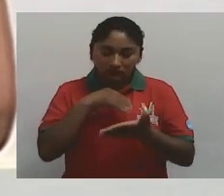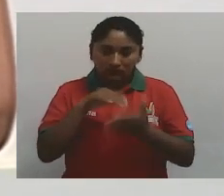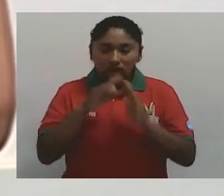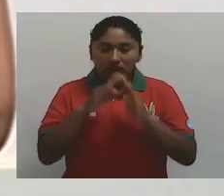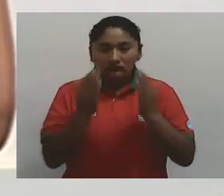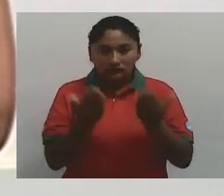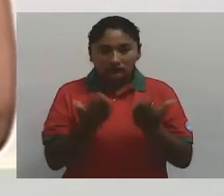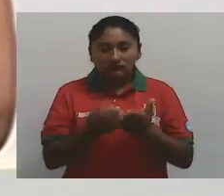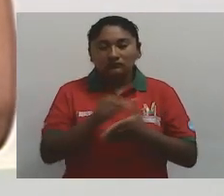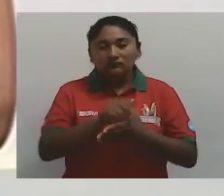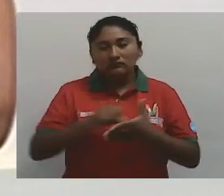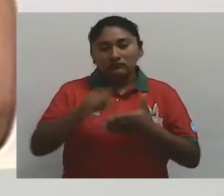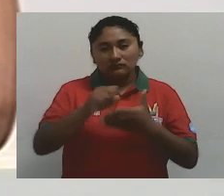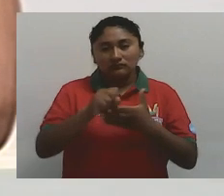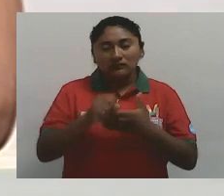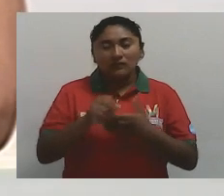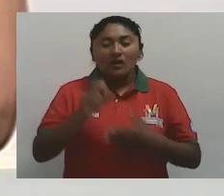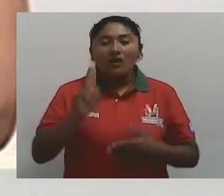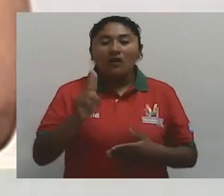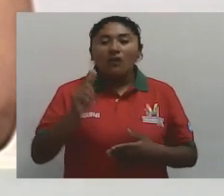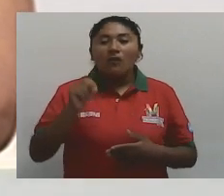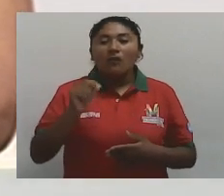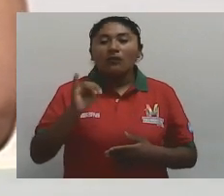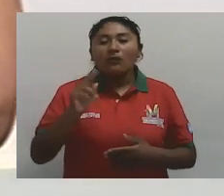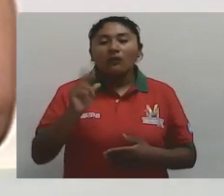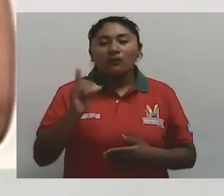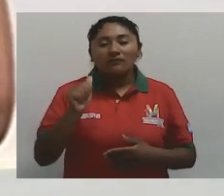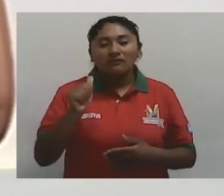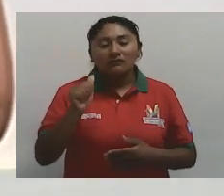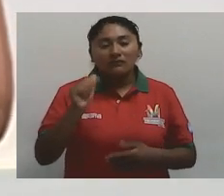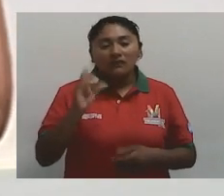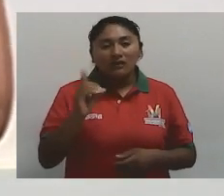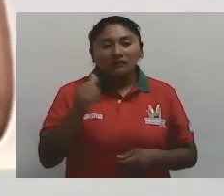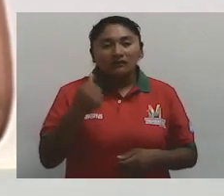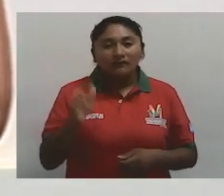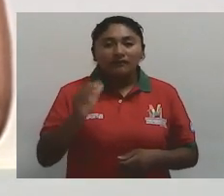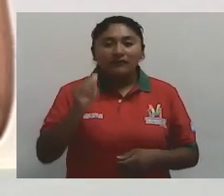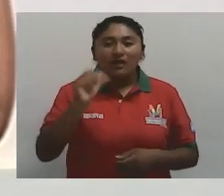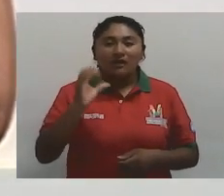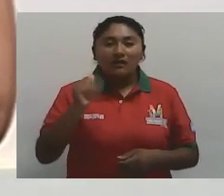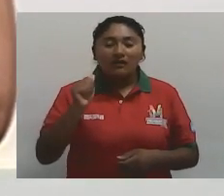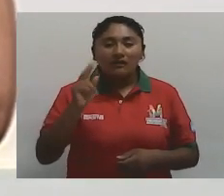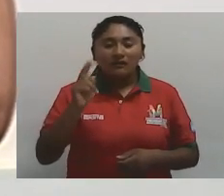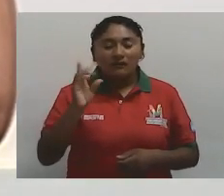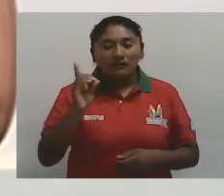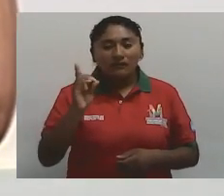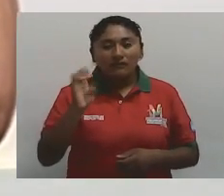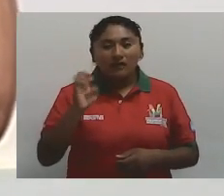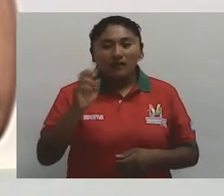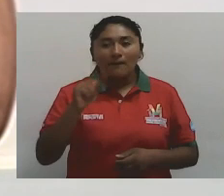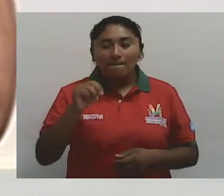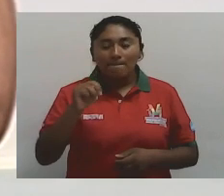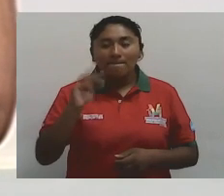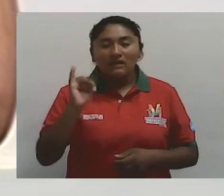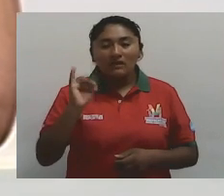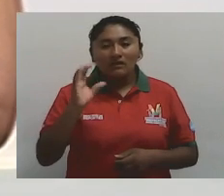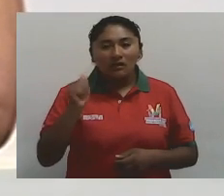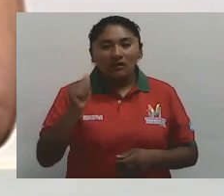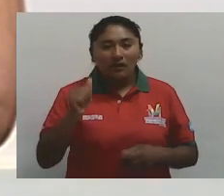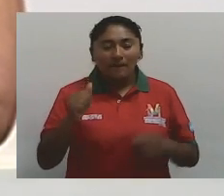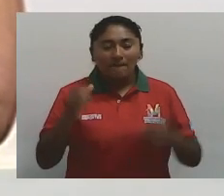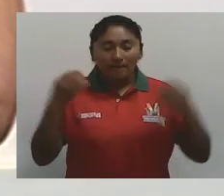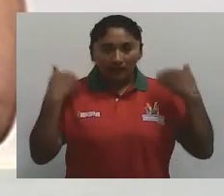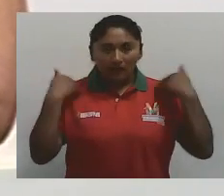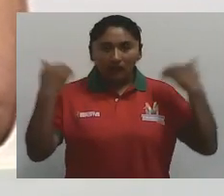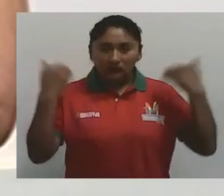unidades académicas de educación física, ya que como departamento